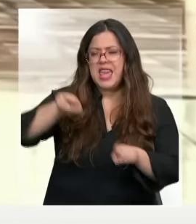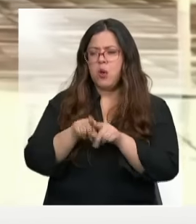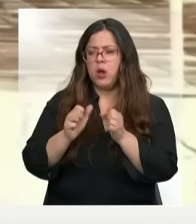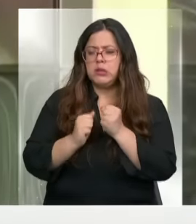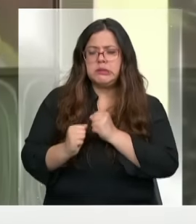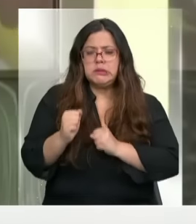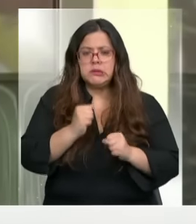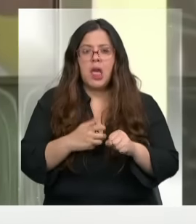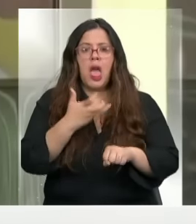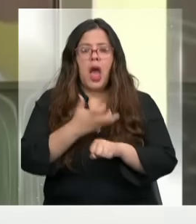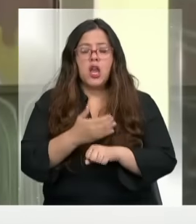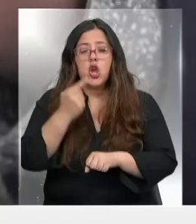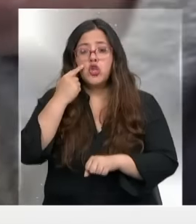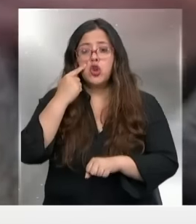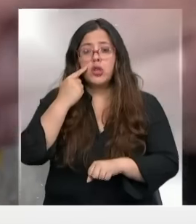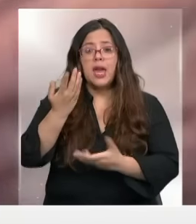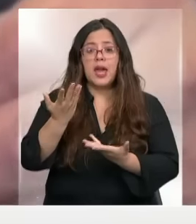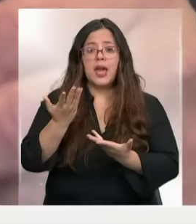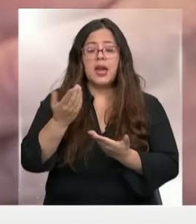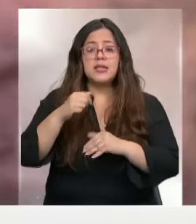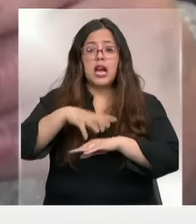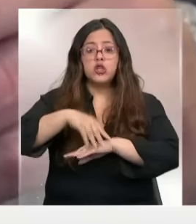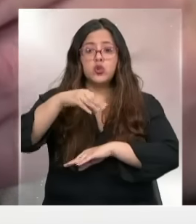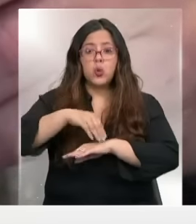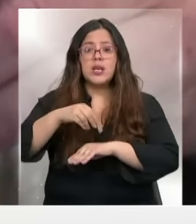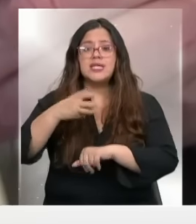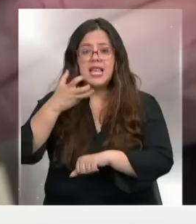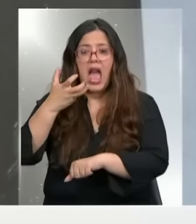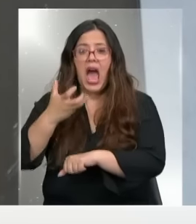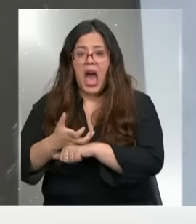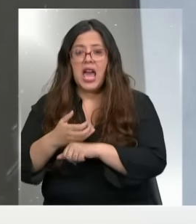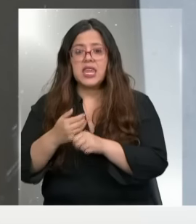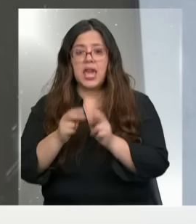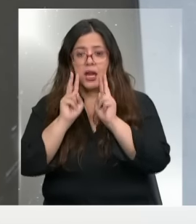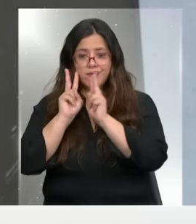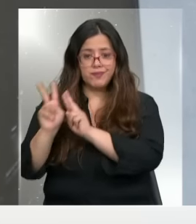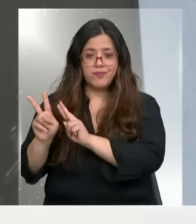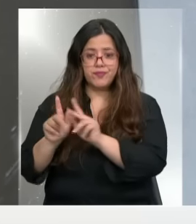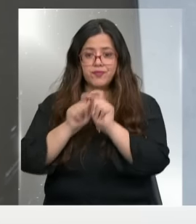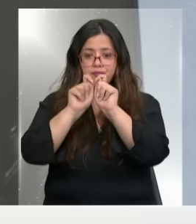fronteras. De hecho, en Suecia ya comenzaron con la distribución de estos folletos